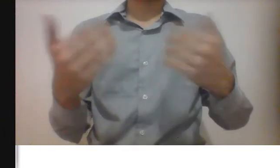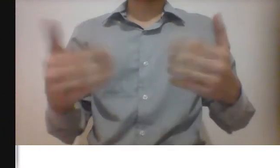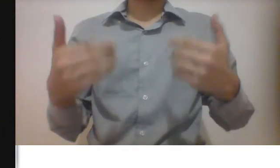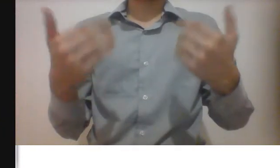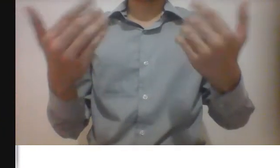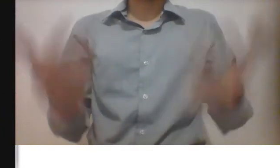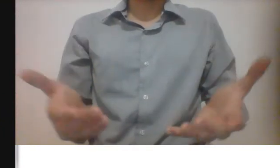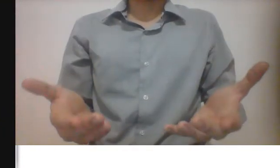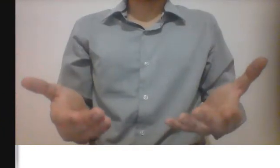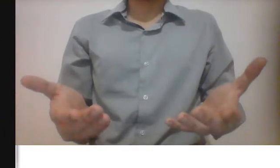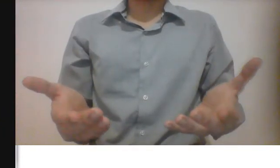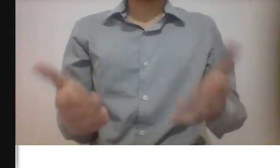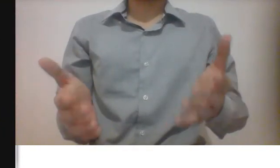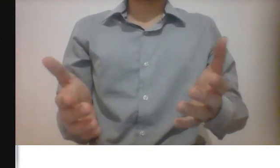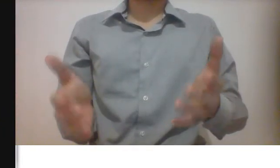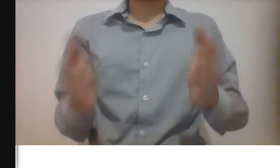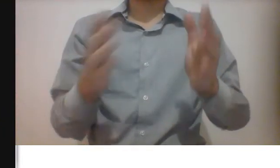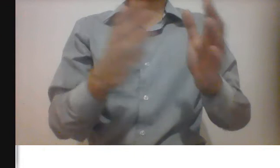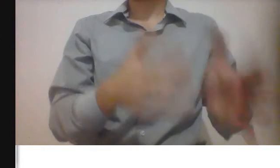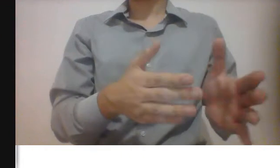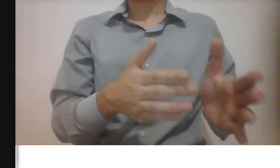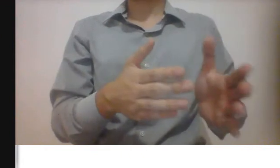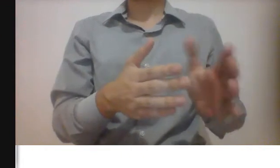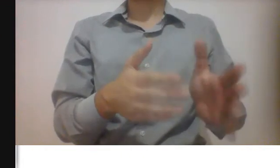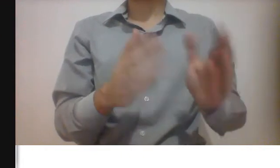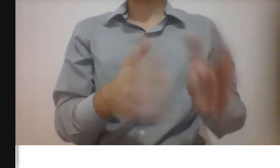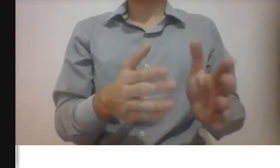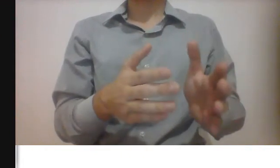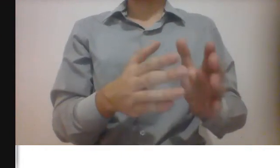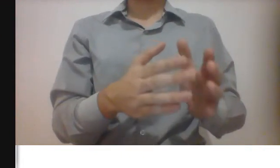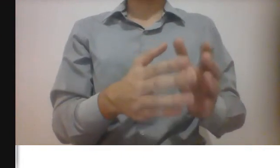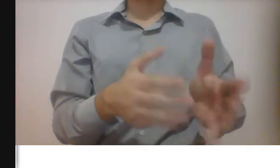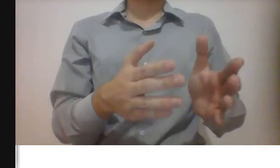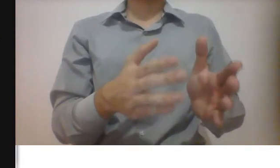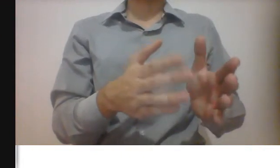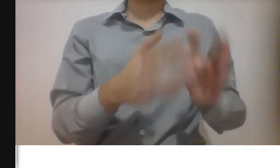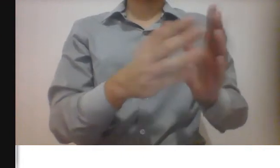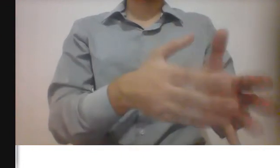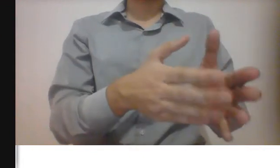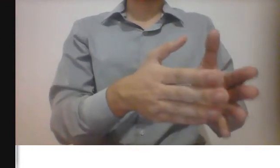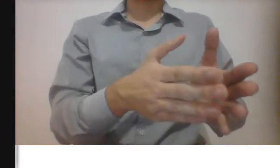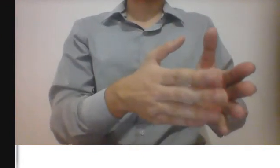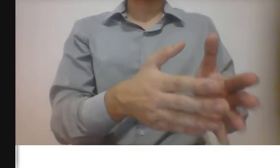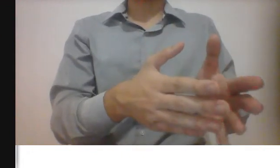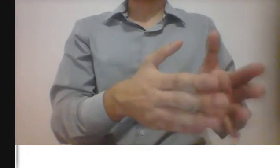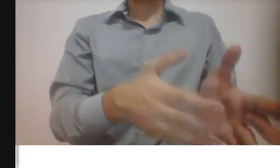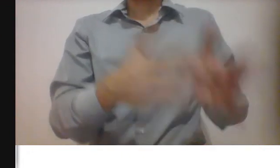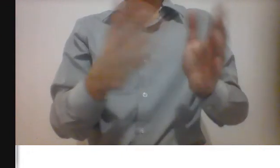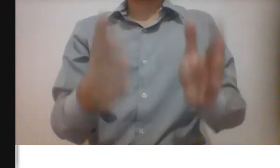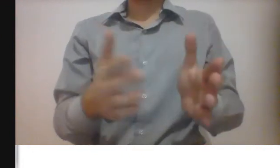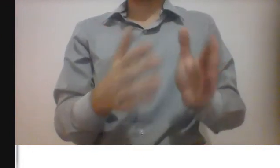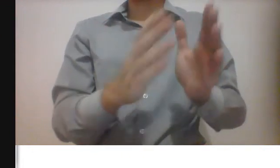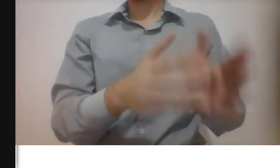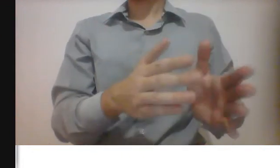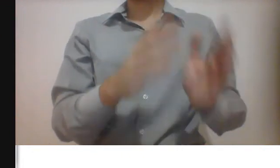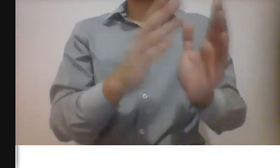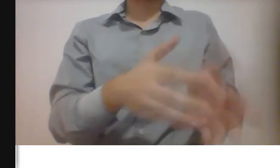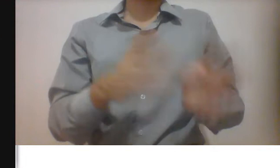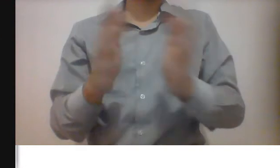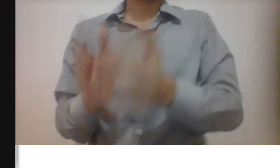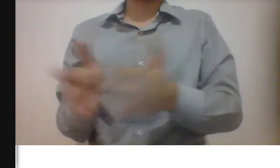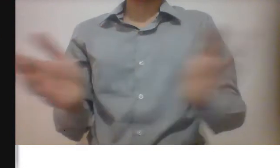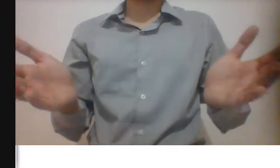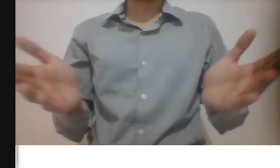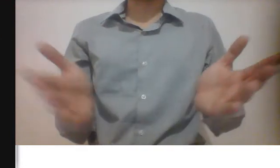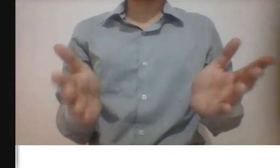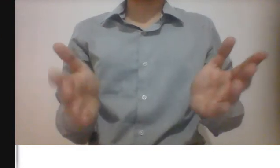desde ahí vamos bastante mal, ya que pues una de las organizaciones que se decían que están a favor del sí por México, pues resulta que están a favor del sí